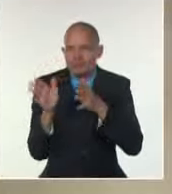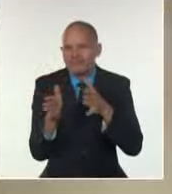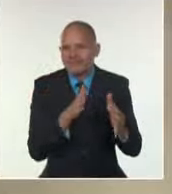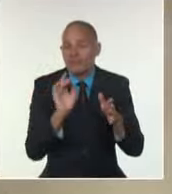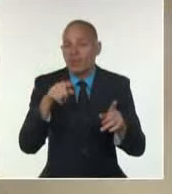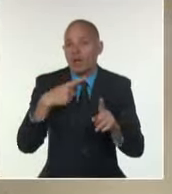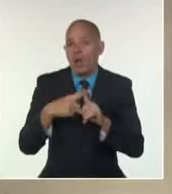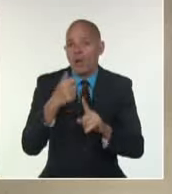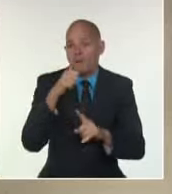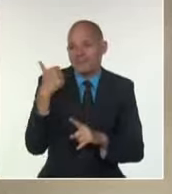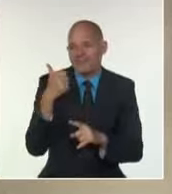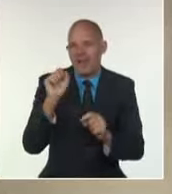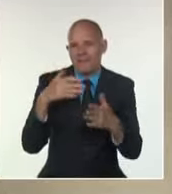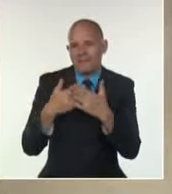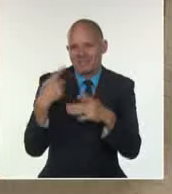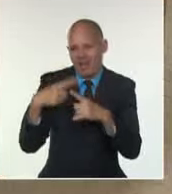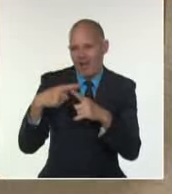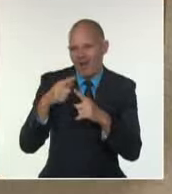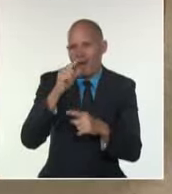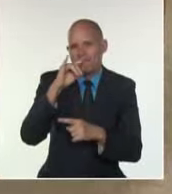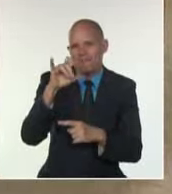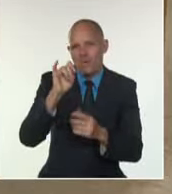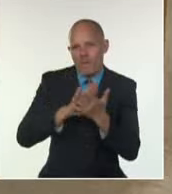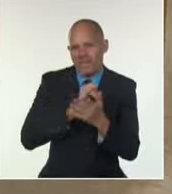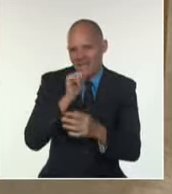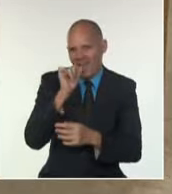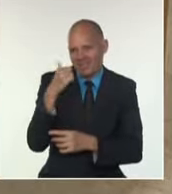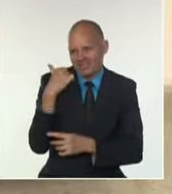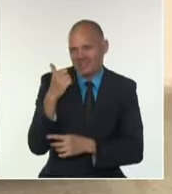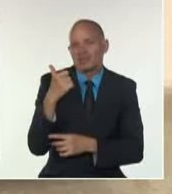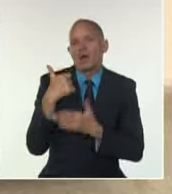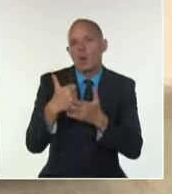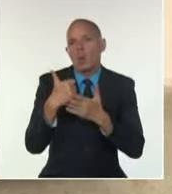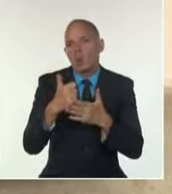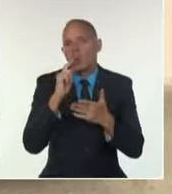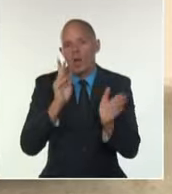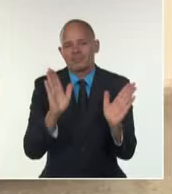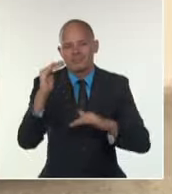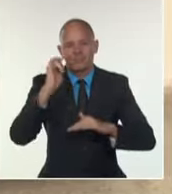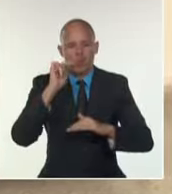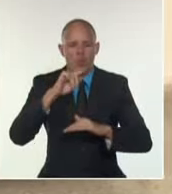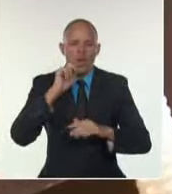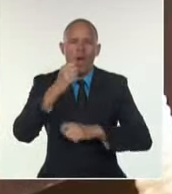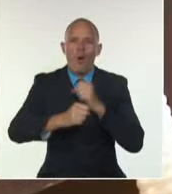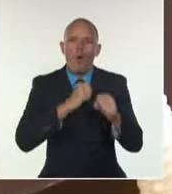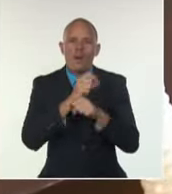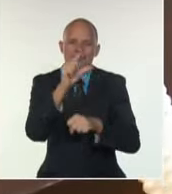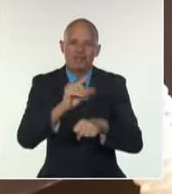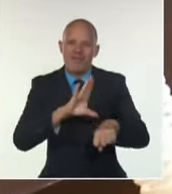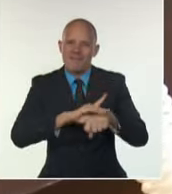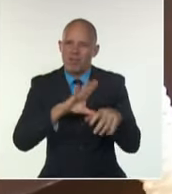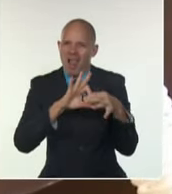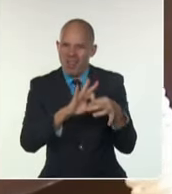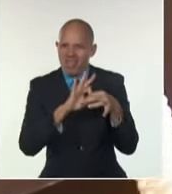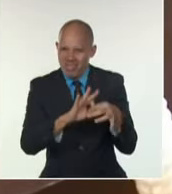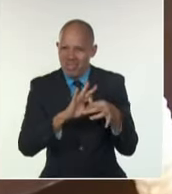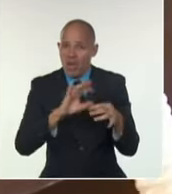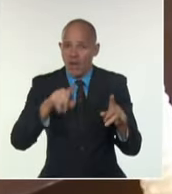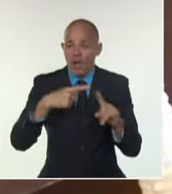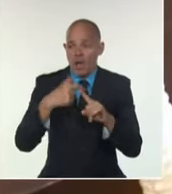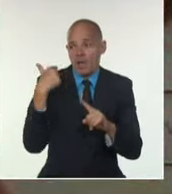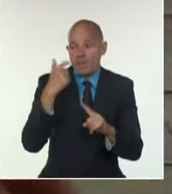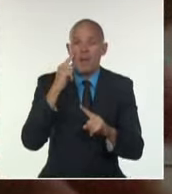atención hospitalaria, en particular las terapias intensivas, y la atención primaria de salud. En la primera, destaca el